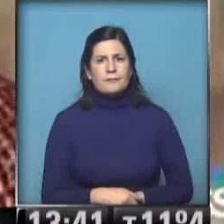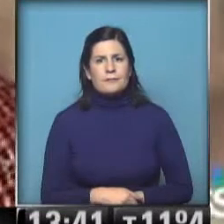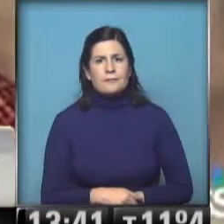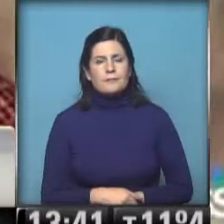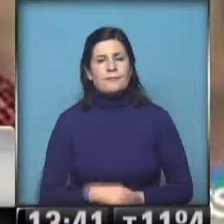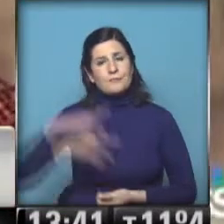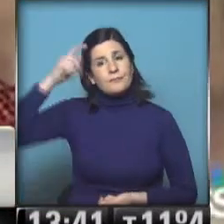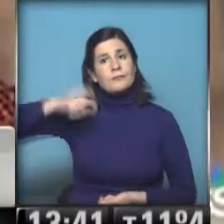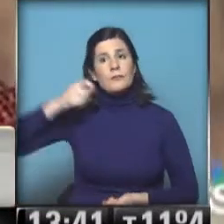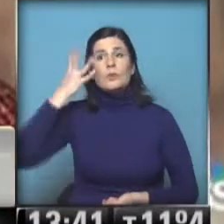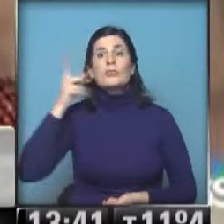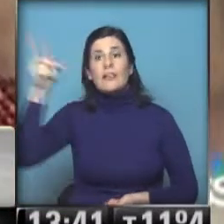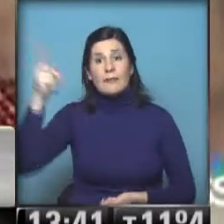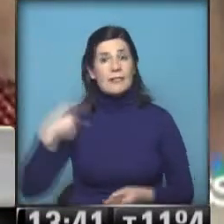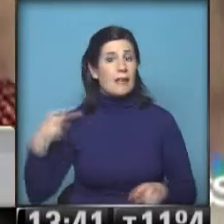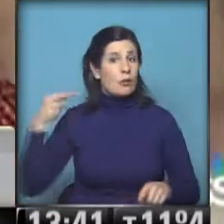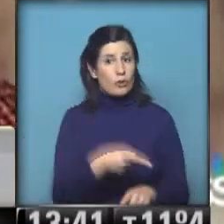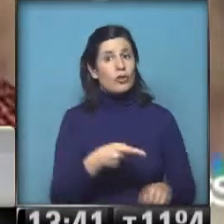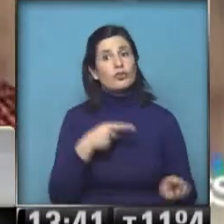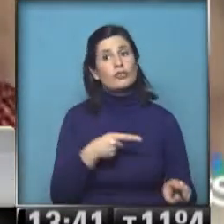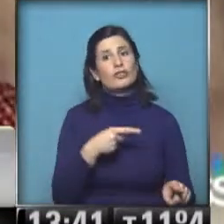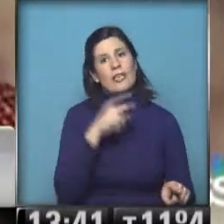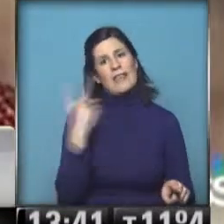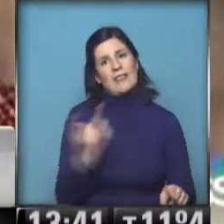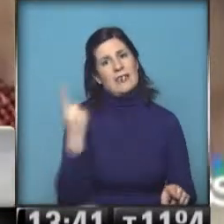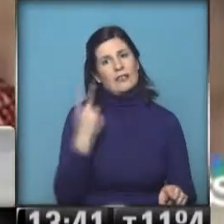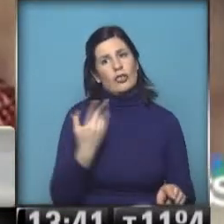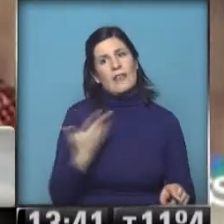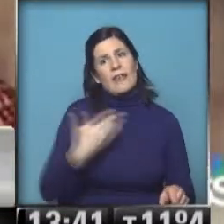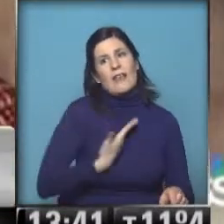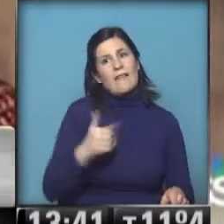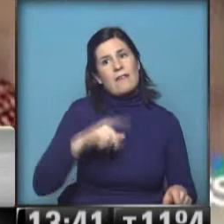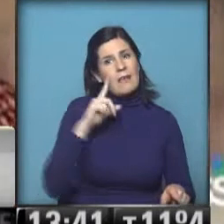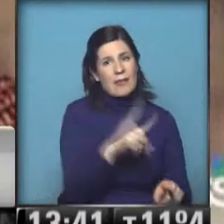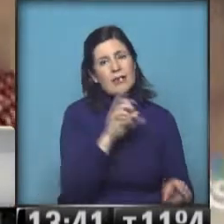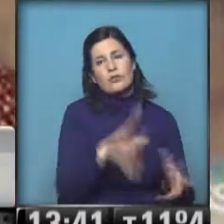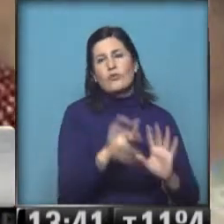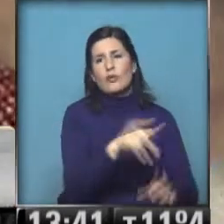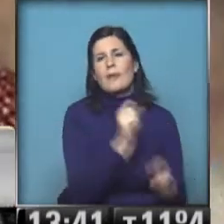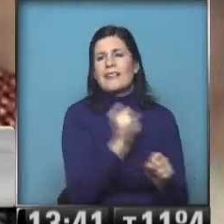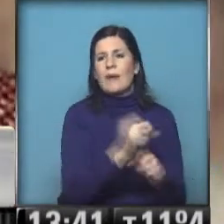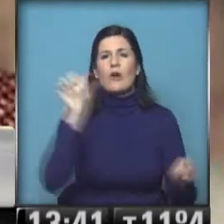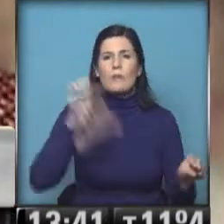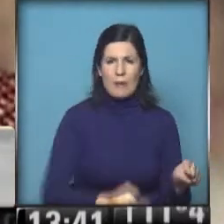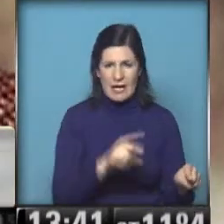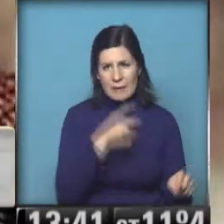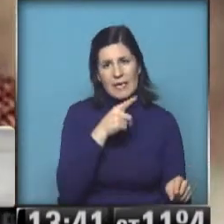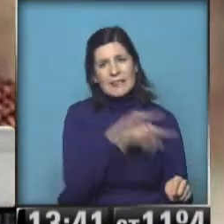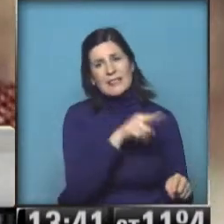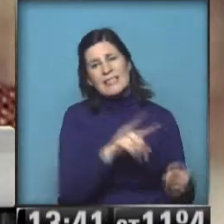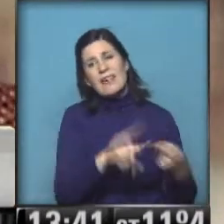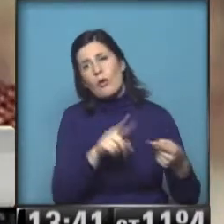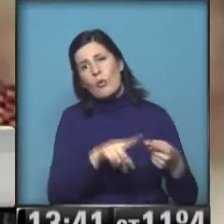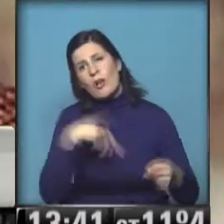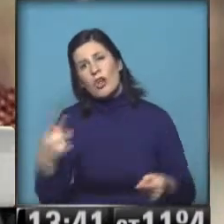La justicia francesa acusa de negligencia a la directora gerente del Fondo Monetario Internacional, Christine Lagarde. Estaría implicada en un caso por el pago de